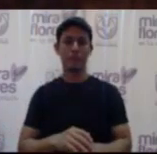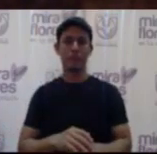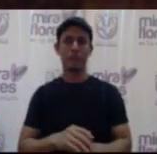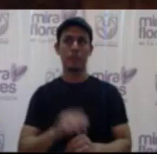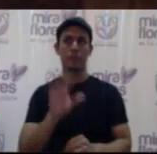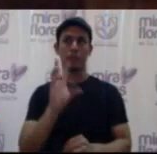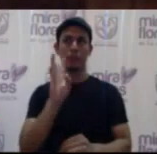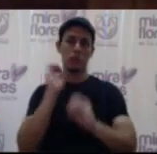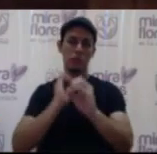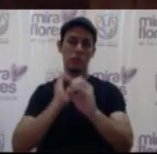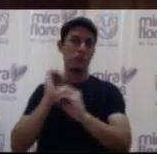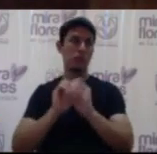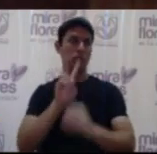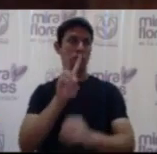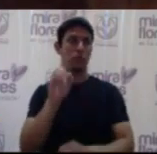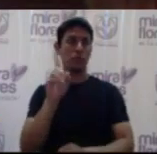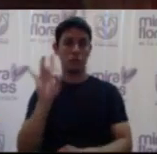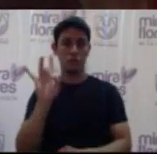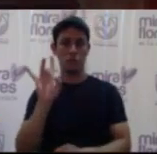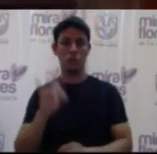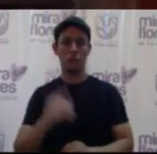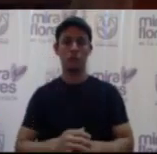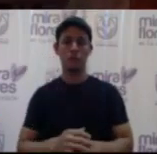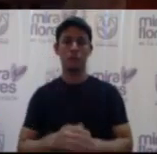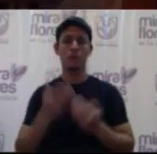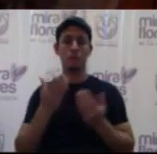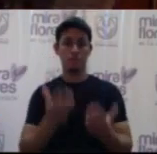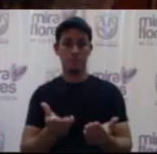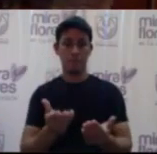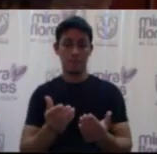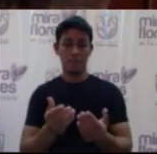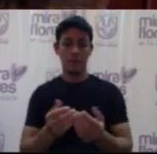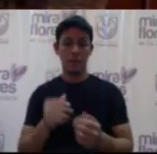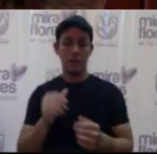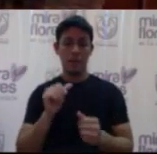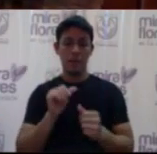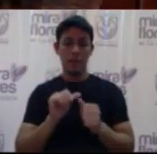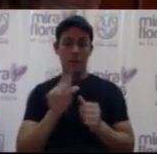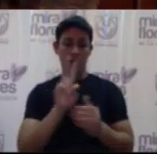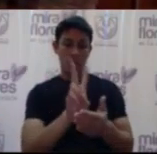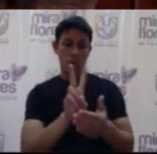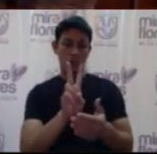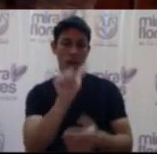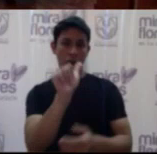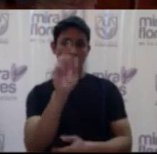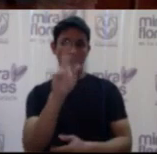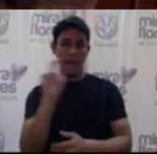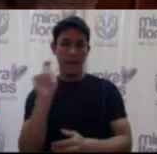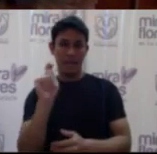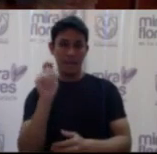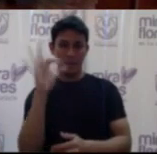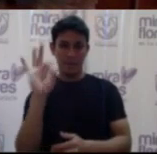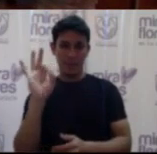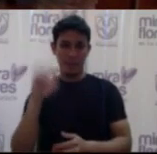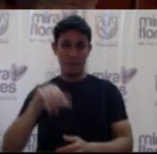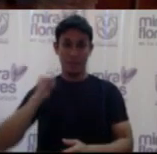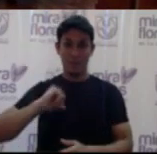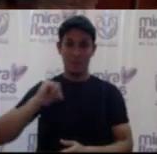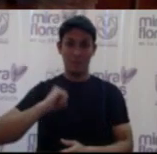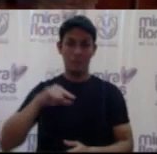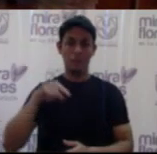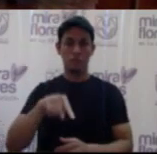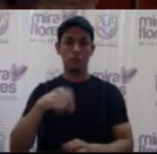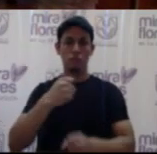de 2018. Considerando que conforme lo establece el numeral 2 del artículo 19 de la Ley Orgánica de Municipalidades,